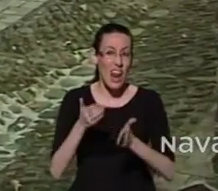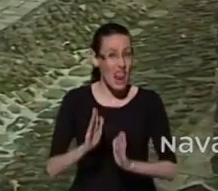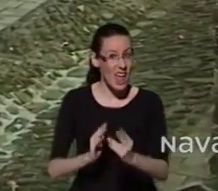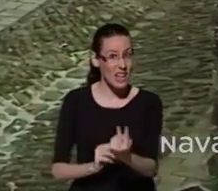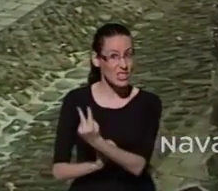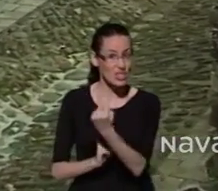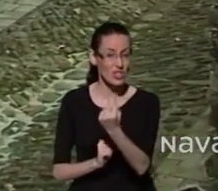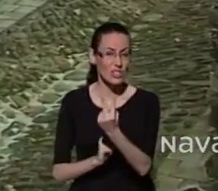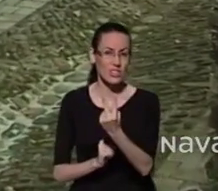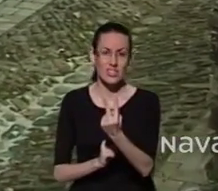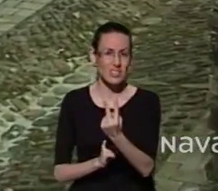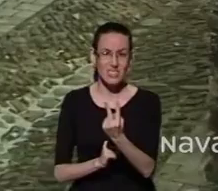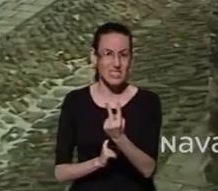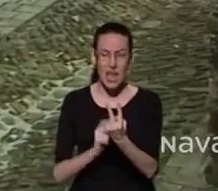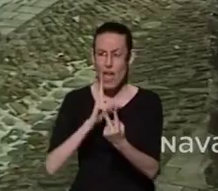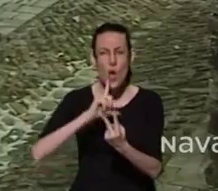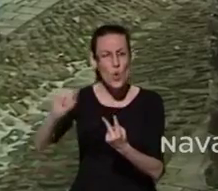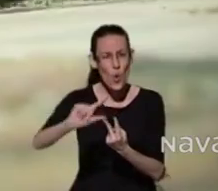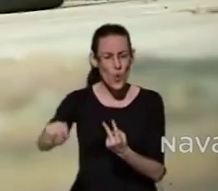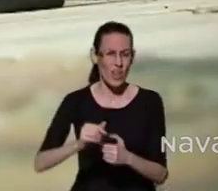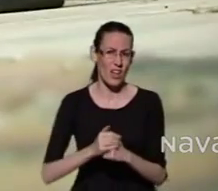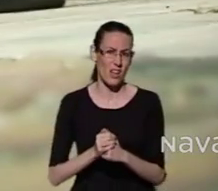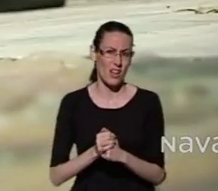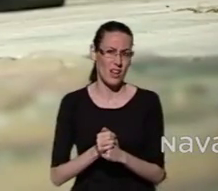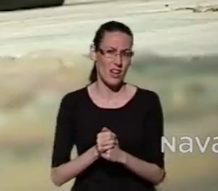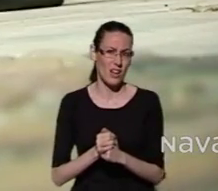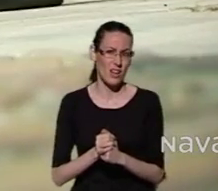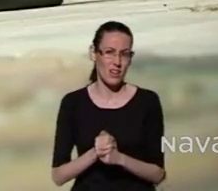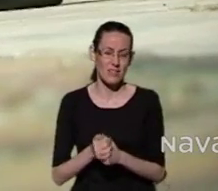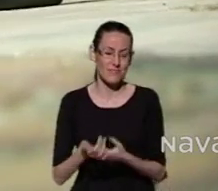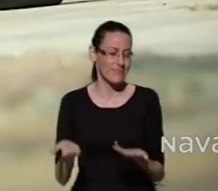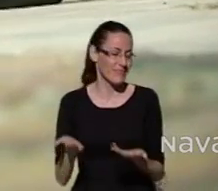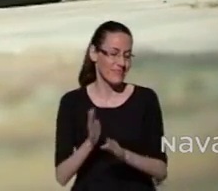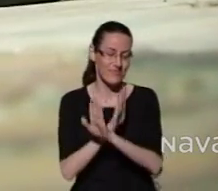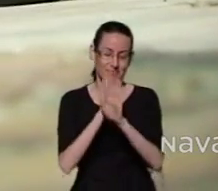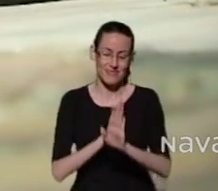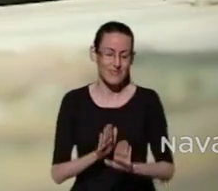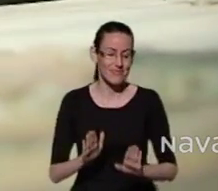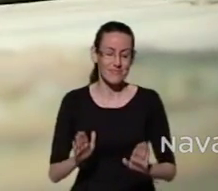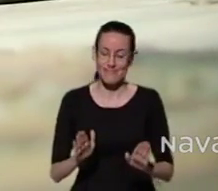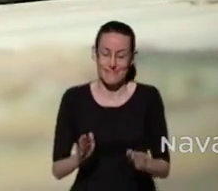salir como sea. Ya a las niñas les tuvo que dar a unos y a otros,